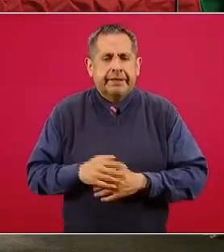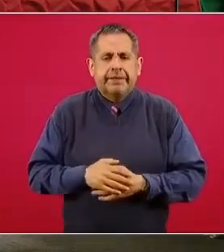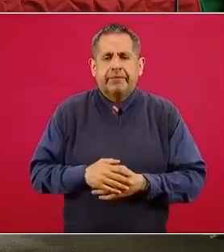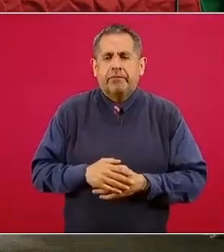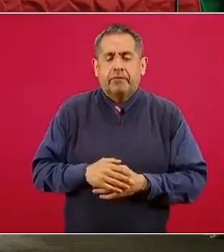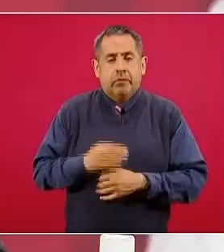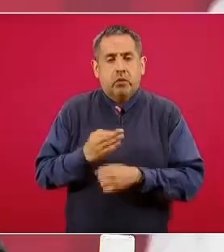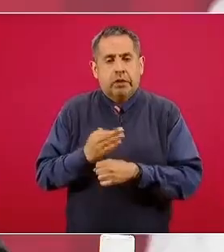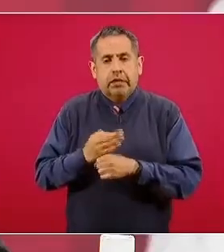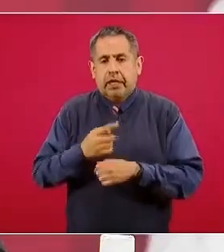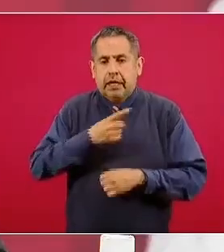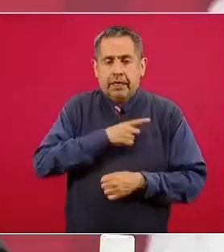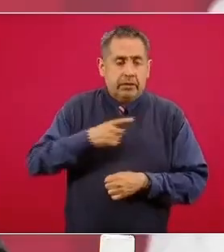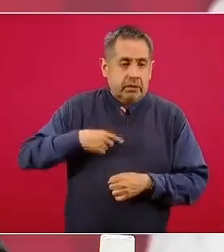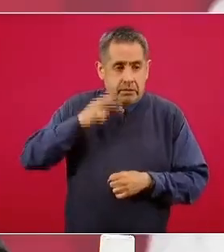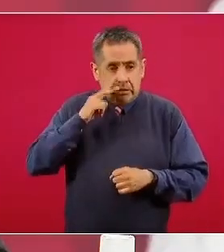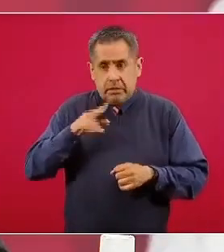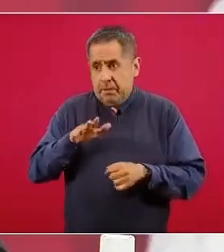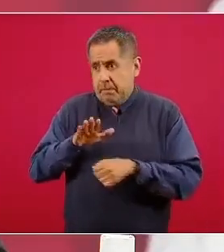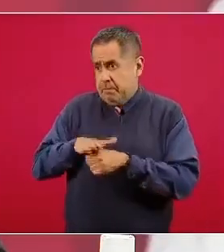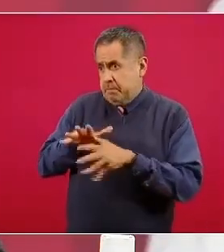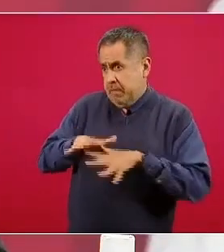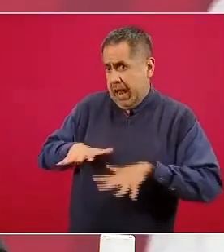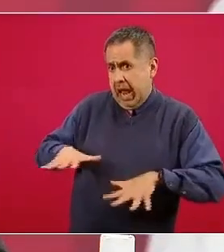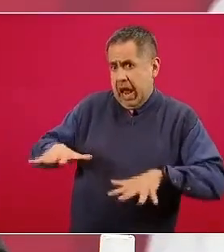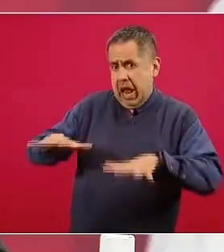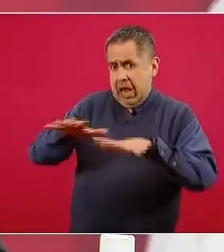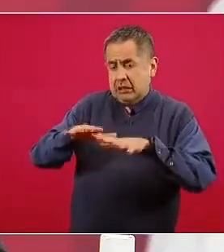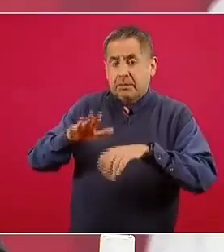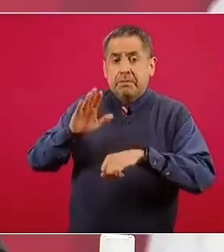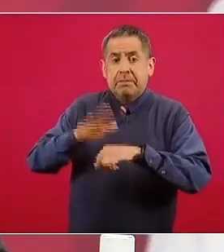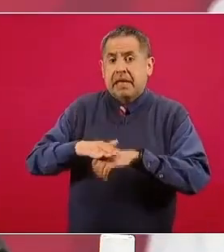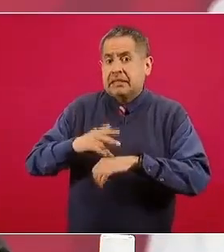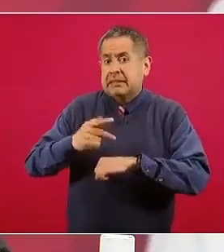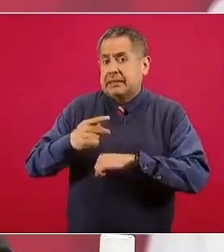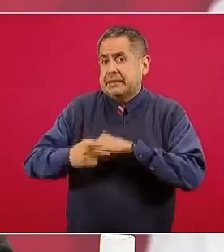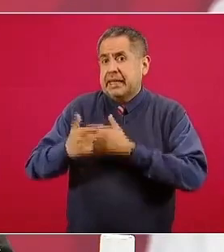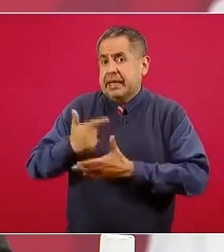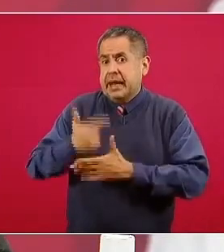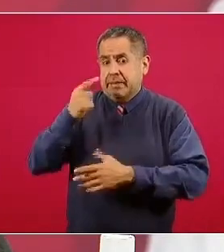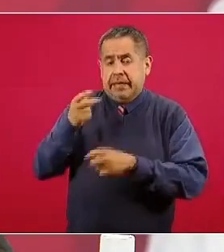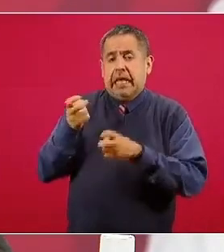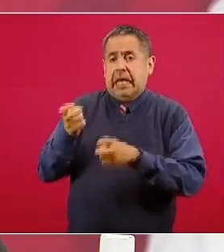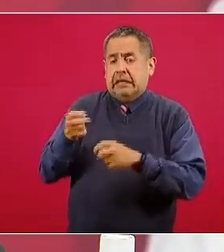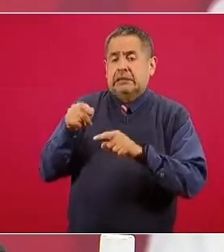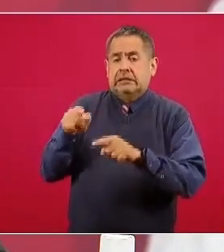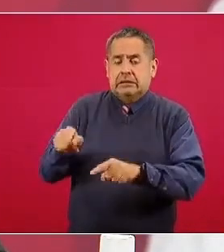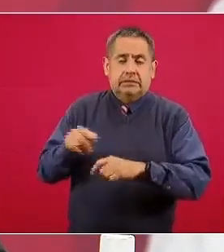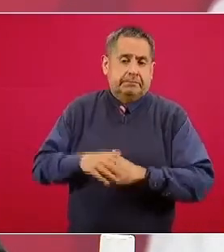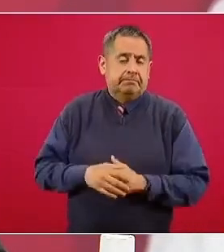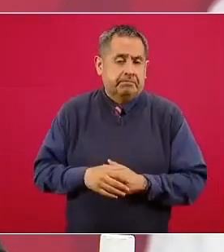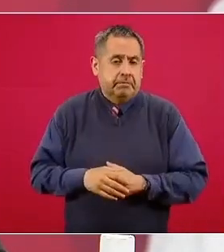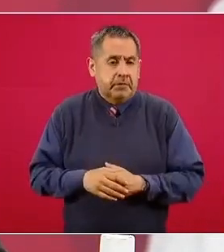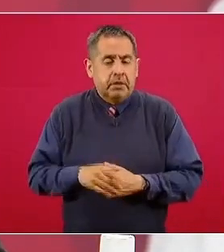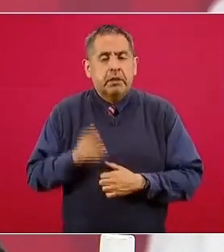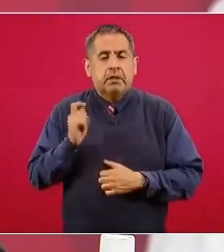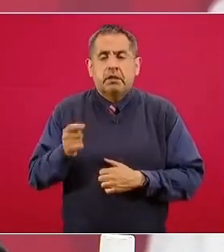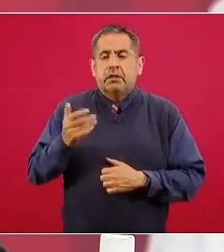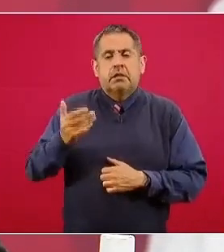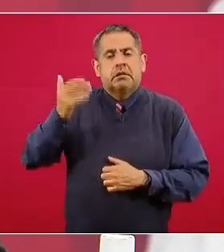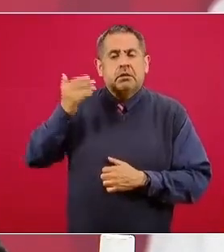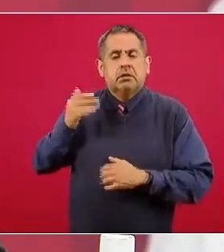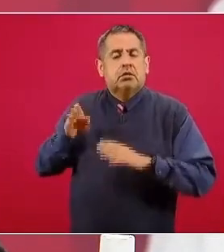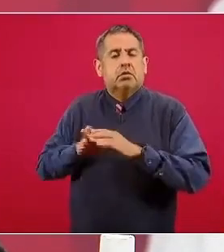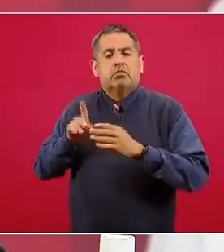que tenemos que cubrir a la totalidad de población de blanco y riesgo. En las etapas anteriores,